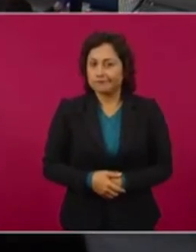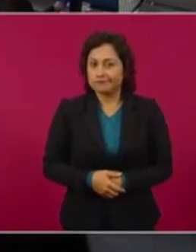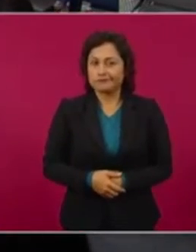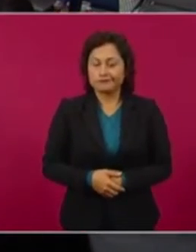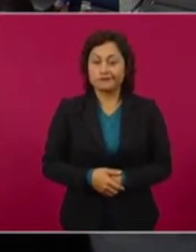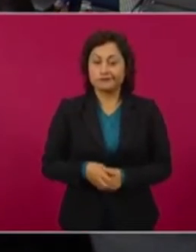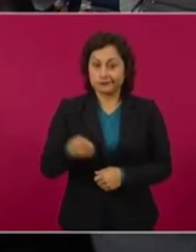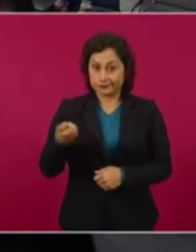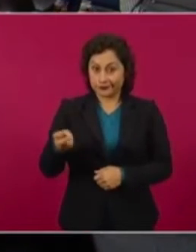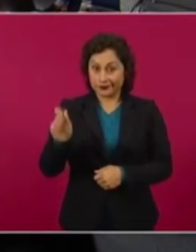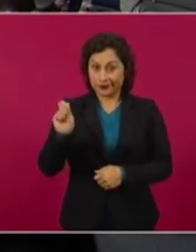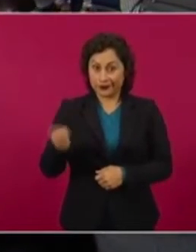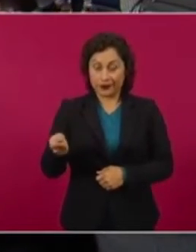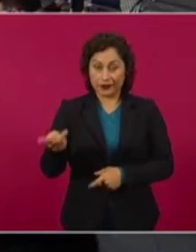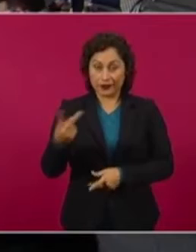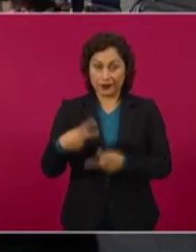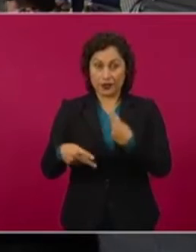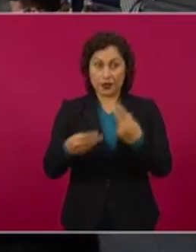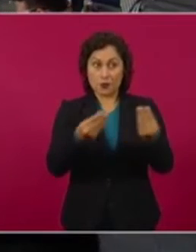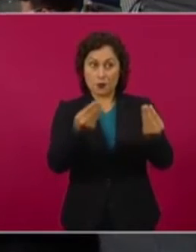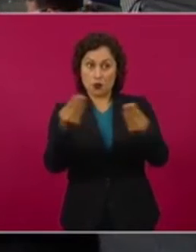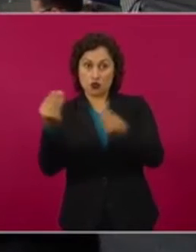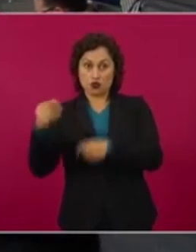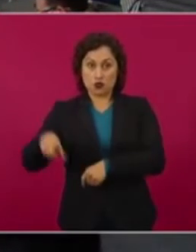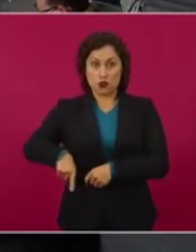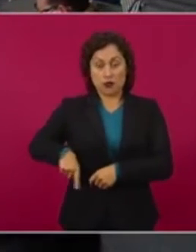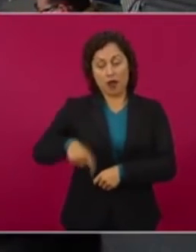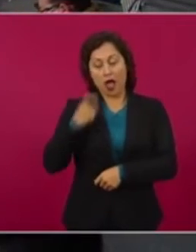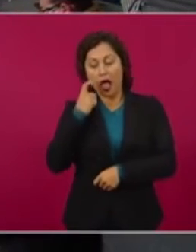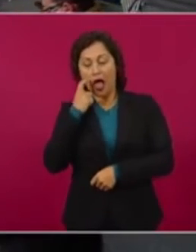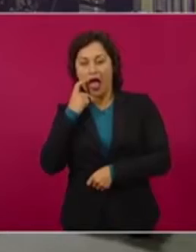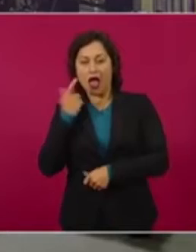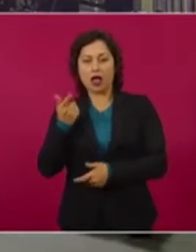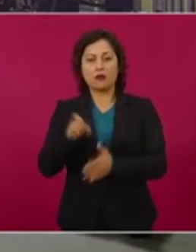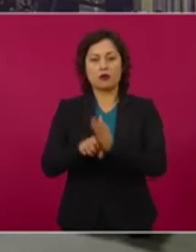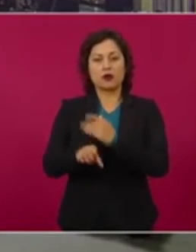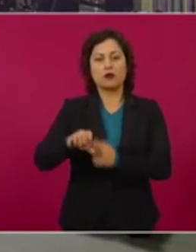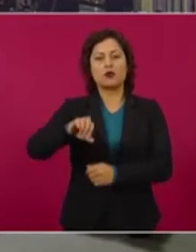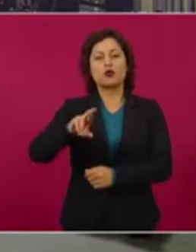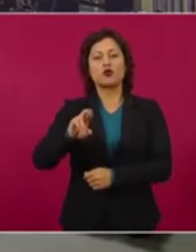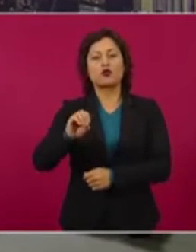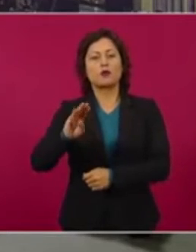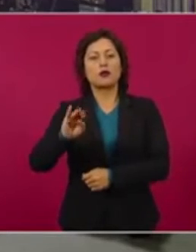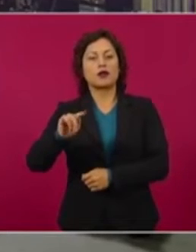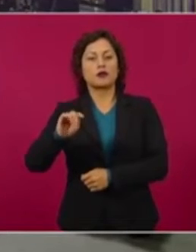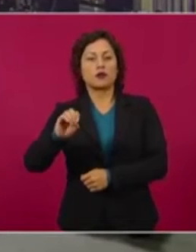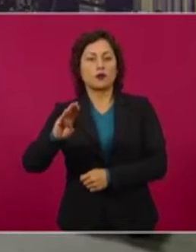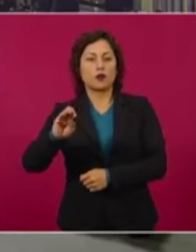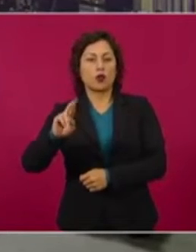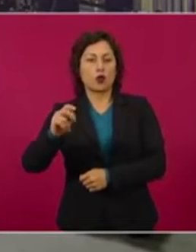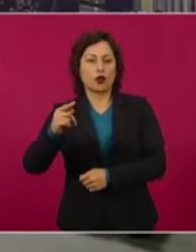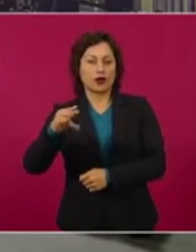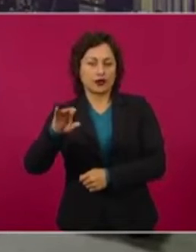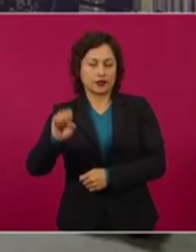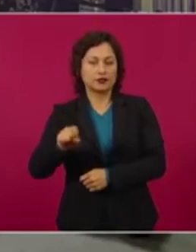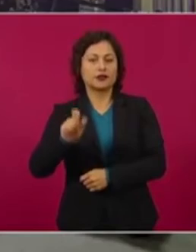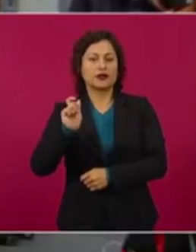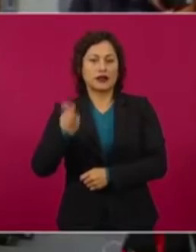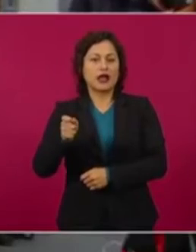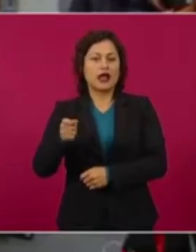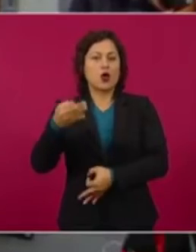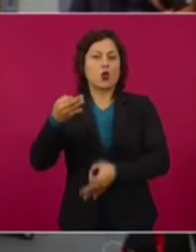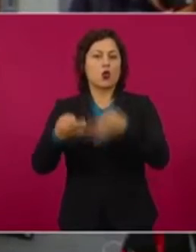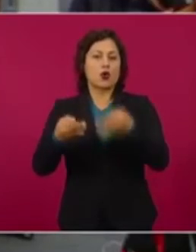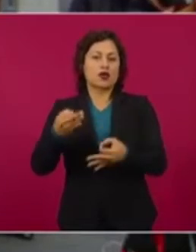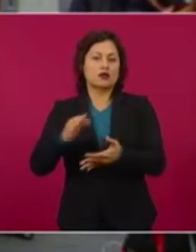elevado la ambición de muchos gobiernos, como el de Roberto Borge, que elaboró juicios laborales amañados en